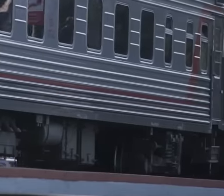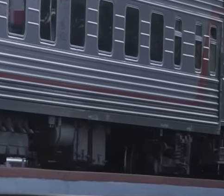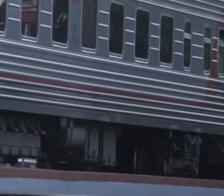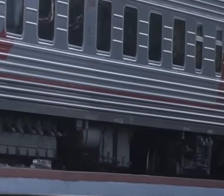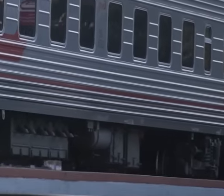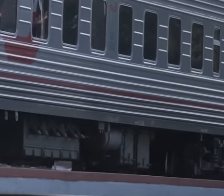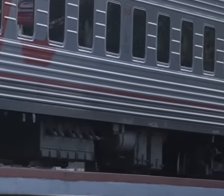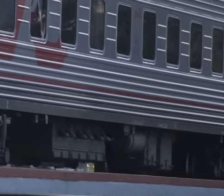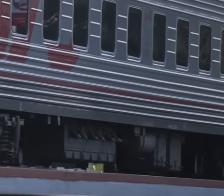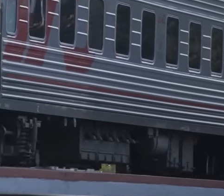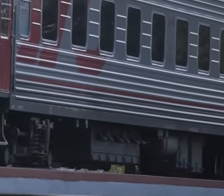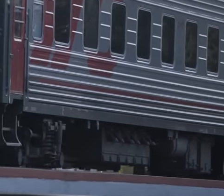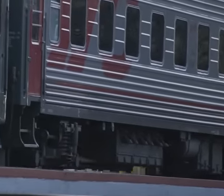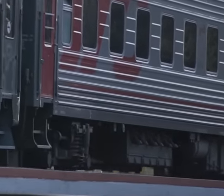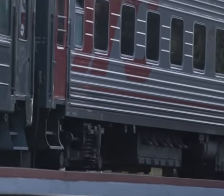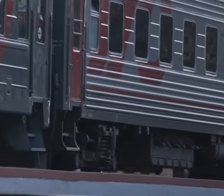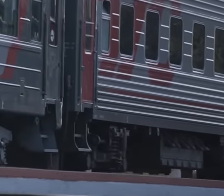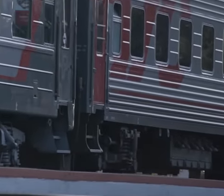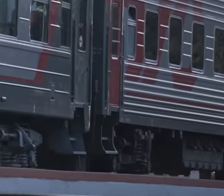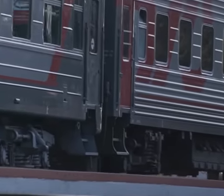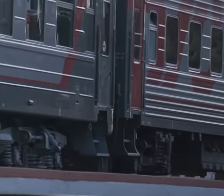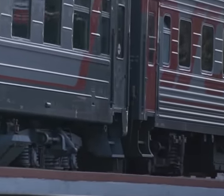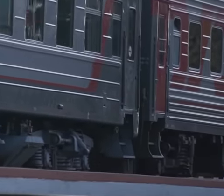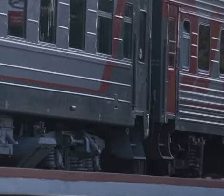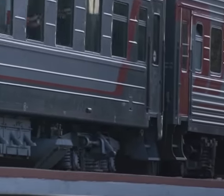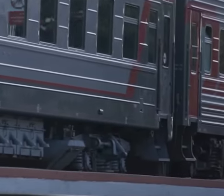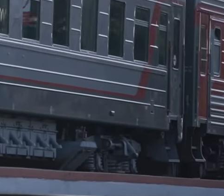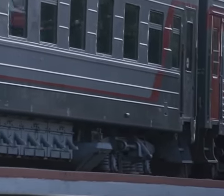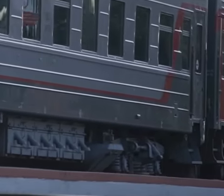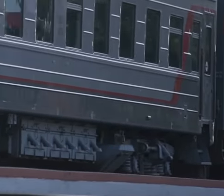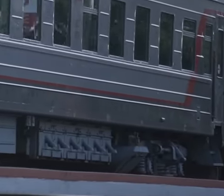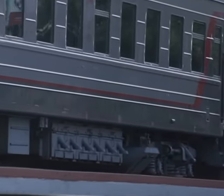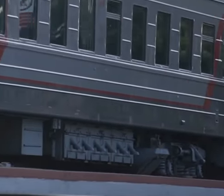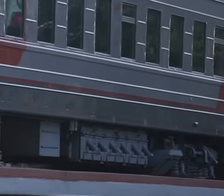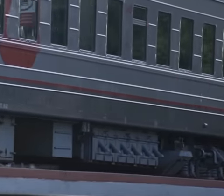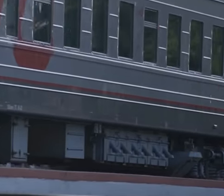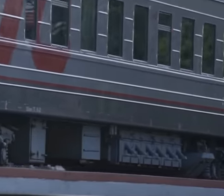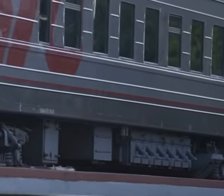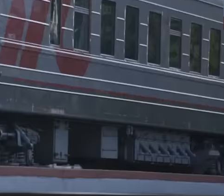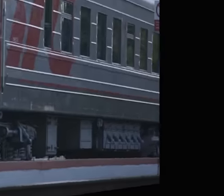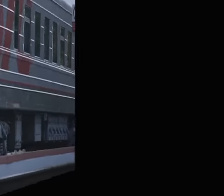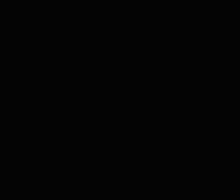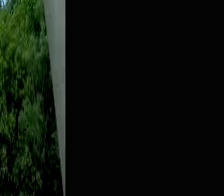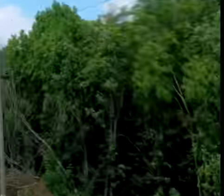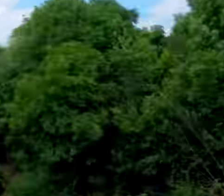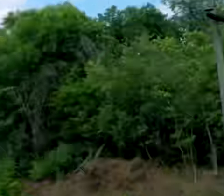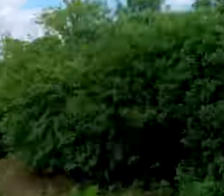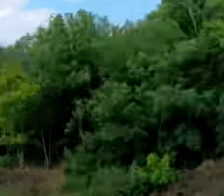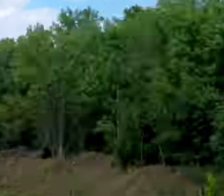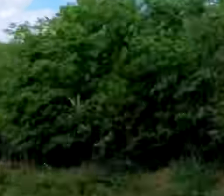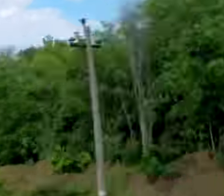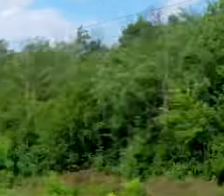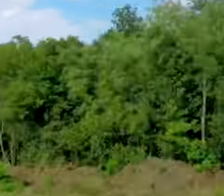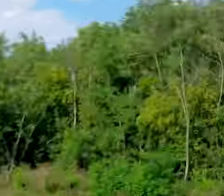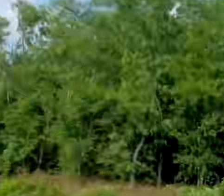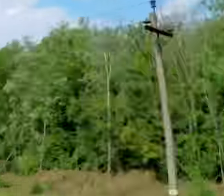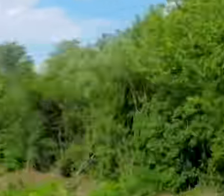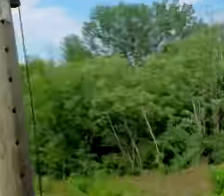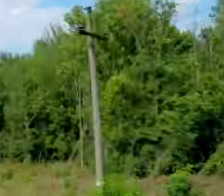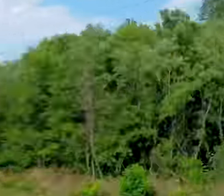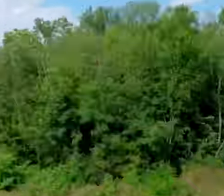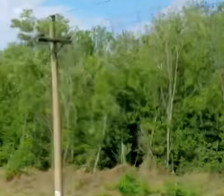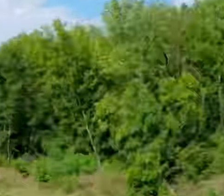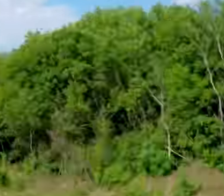La implementación de trenes de pasajeros en localidades de México puede tener un impacto significativo